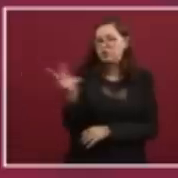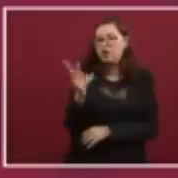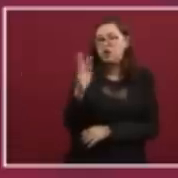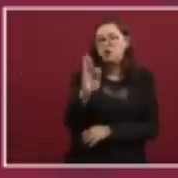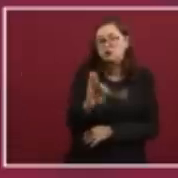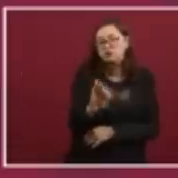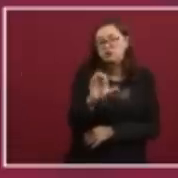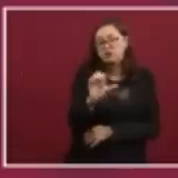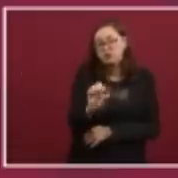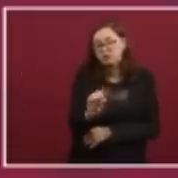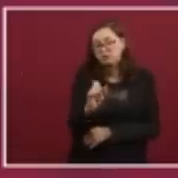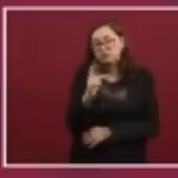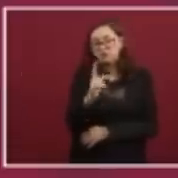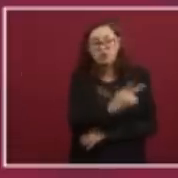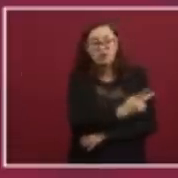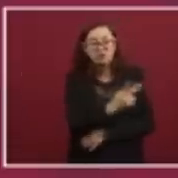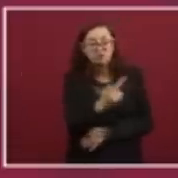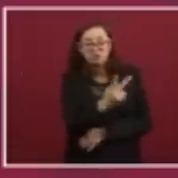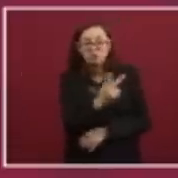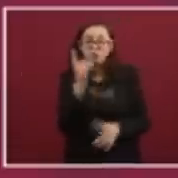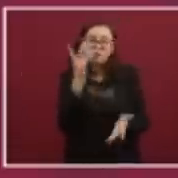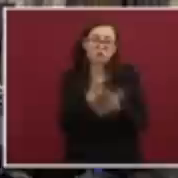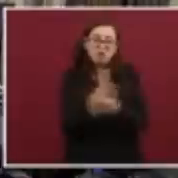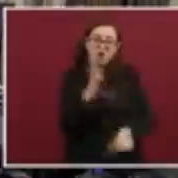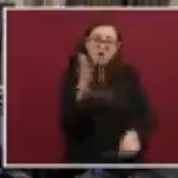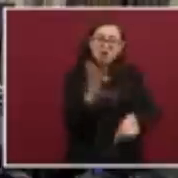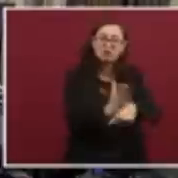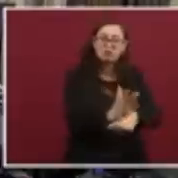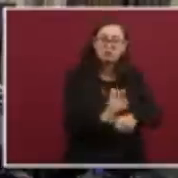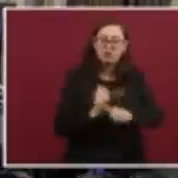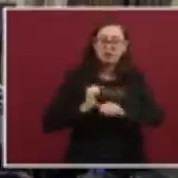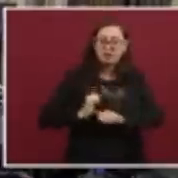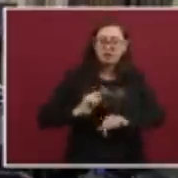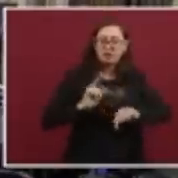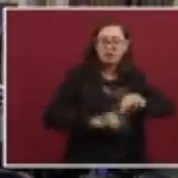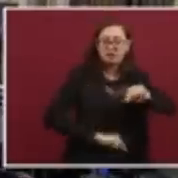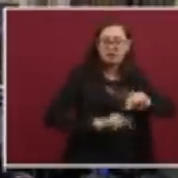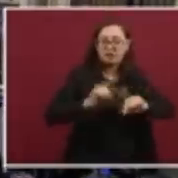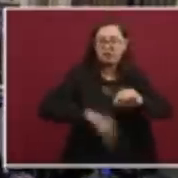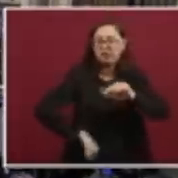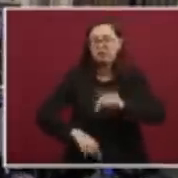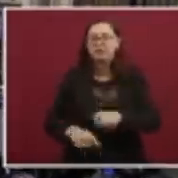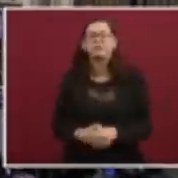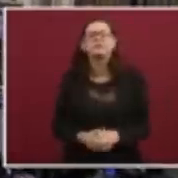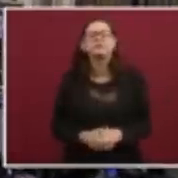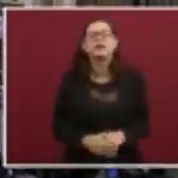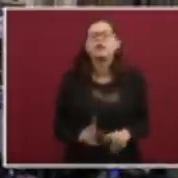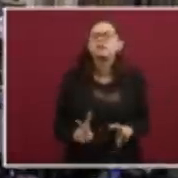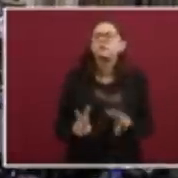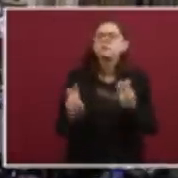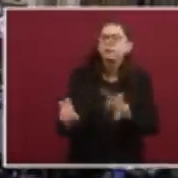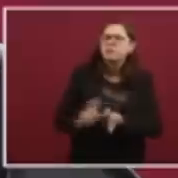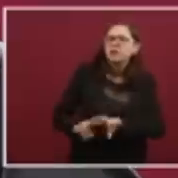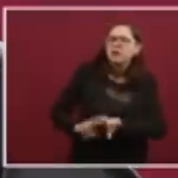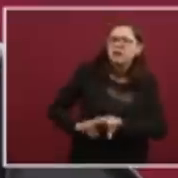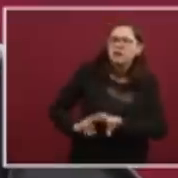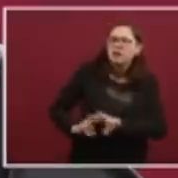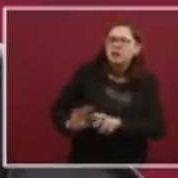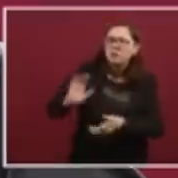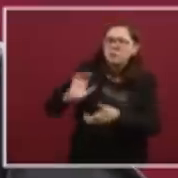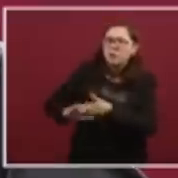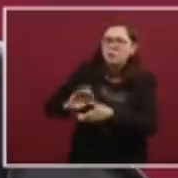en la Fiscalía General. Sobre los carrotanques, perdón, presidente. También es un proceso que se le da